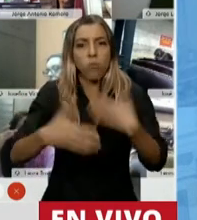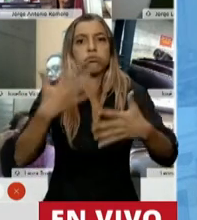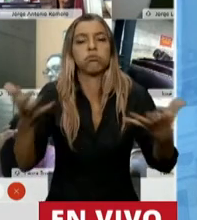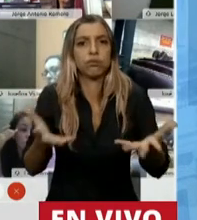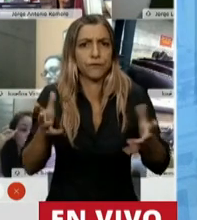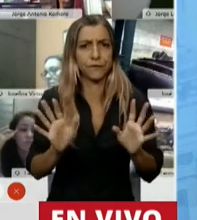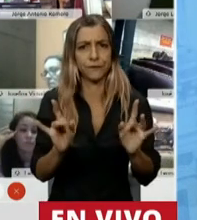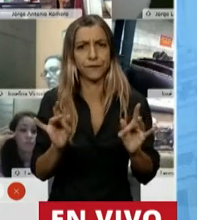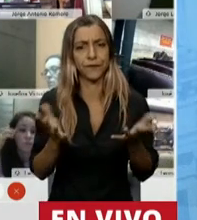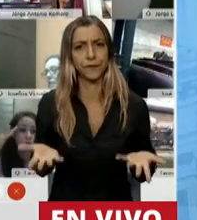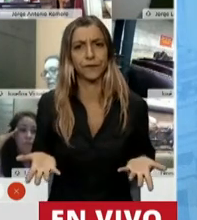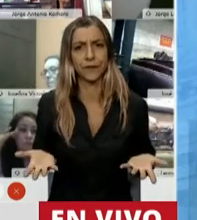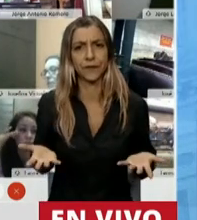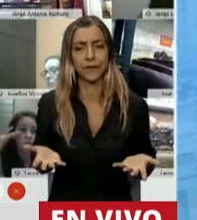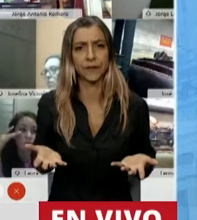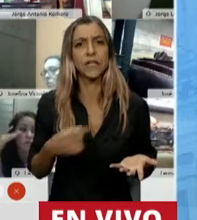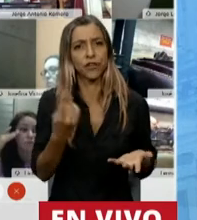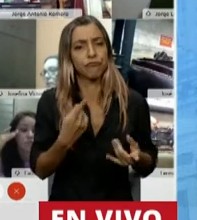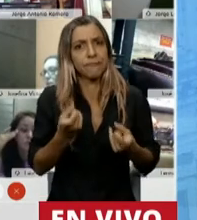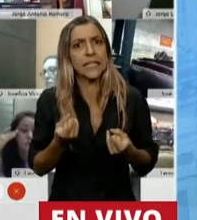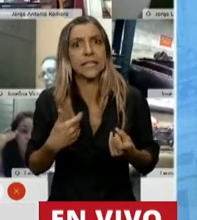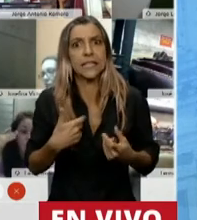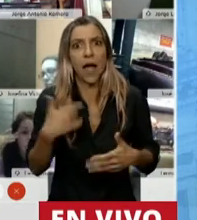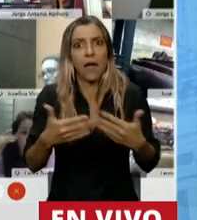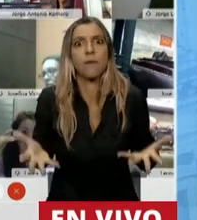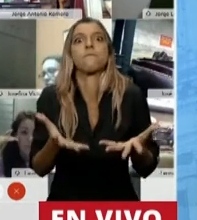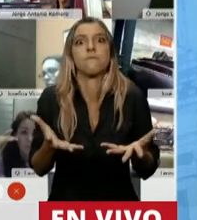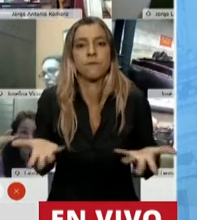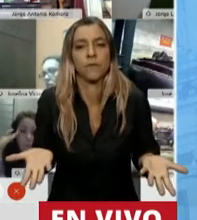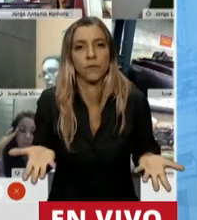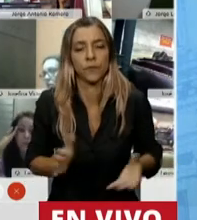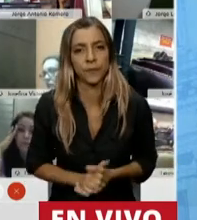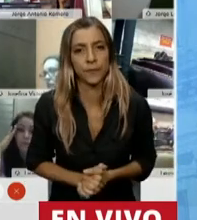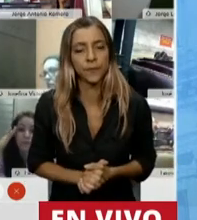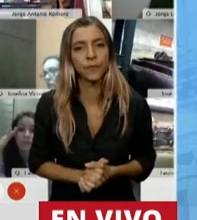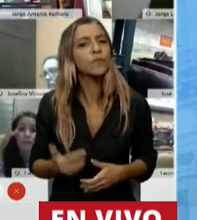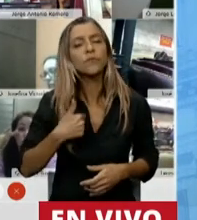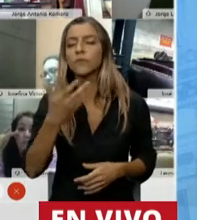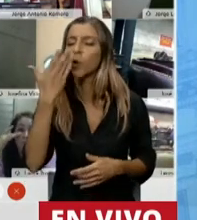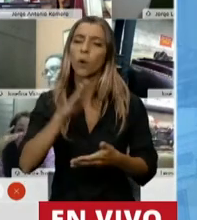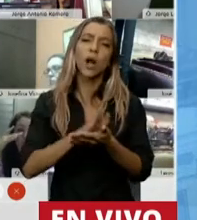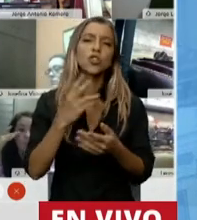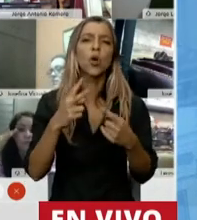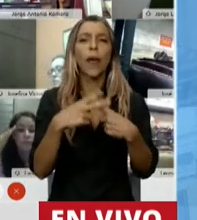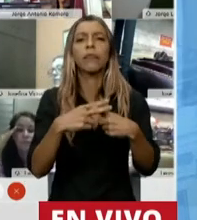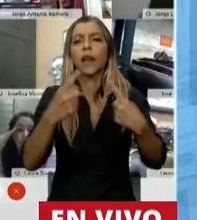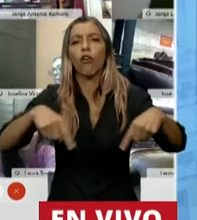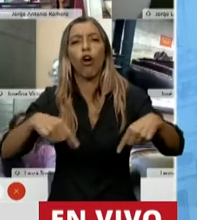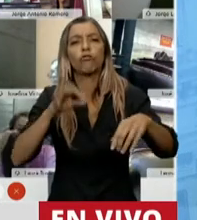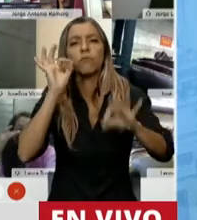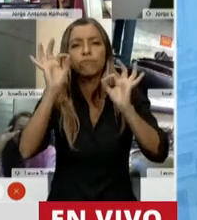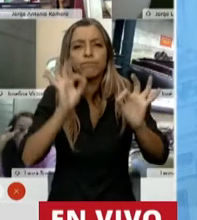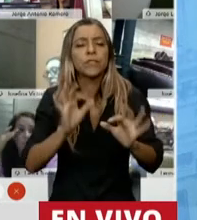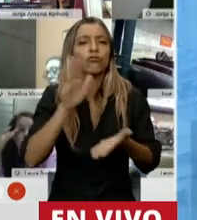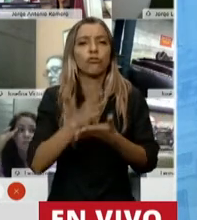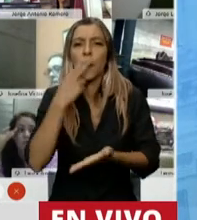que necesitamos. No me voy a referir específicamente a aspectos técnicos del tributo, ha sido